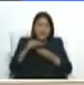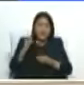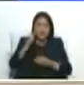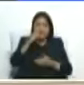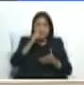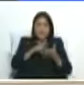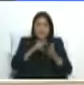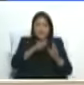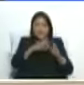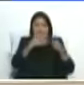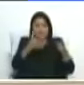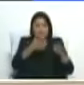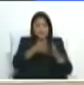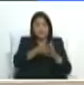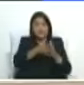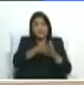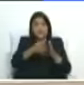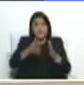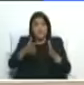18